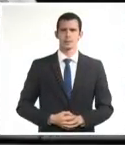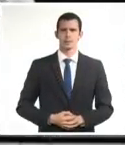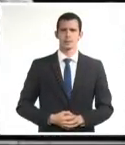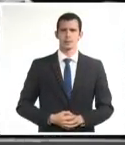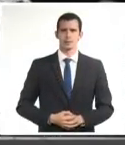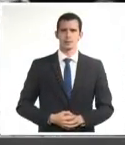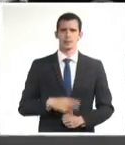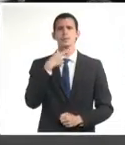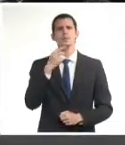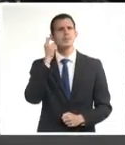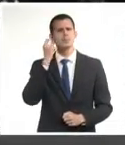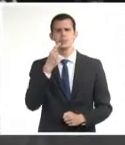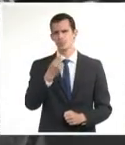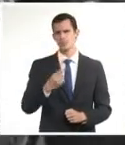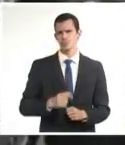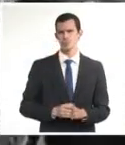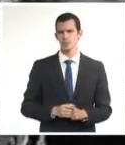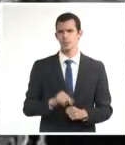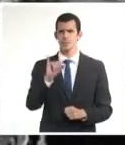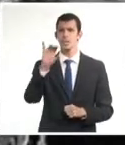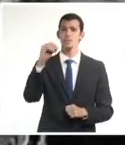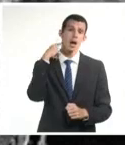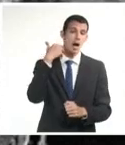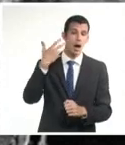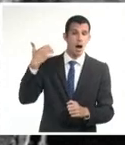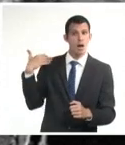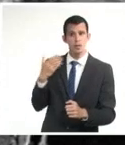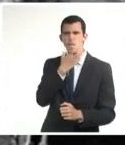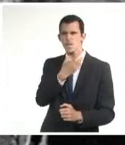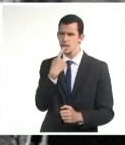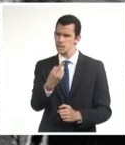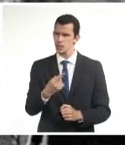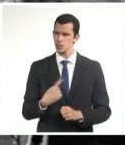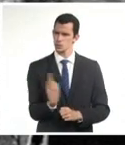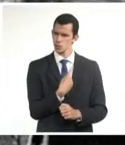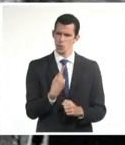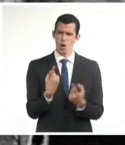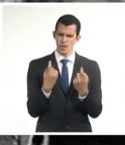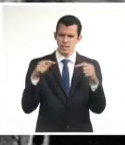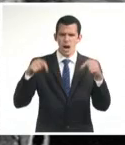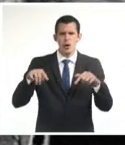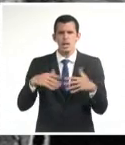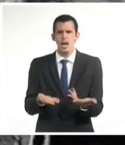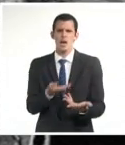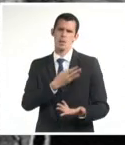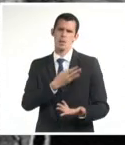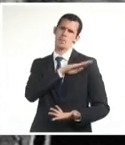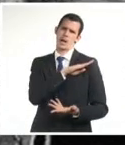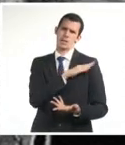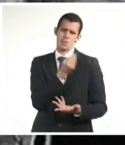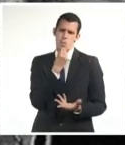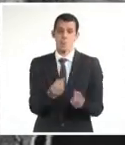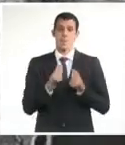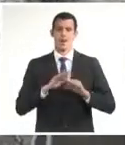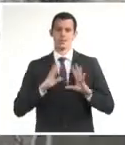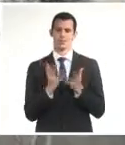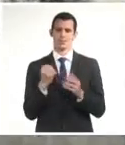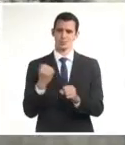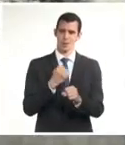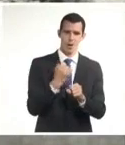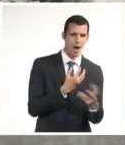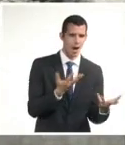Lo dijo hace 60 años Fidel. Lo que nosotros necesitamos es paz para avanzar, para crear y para